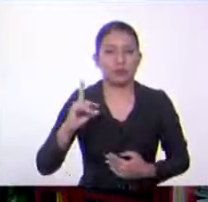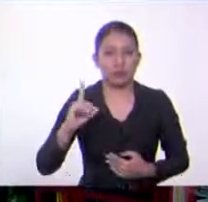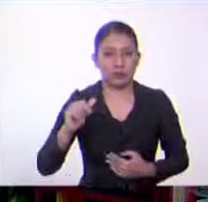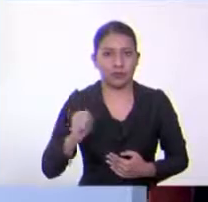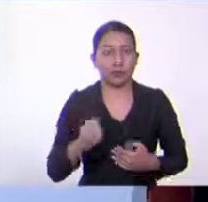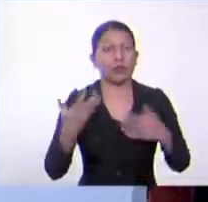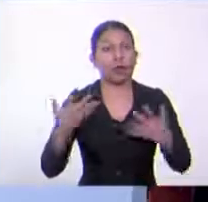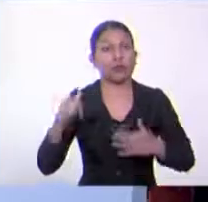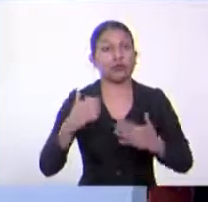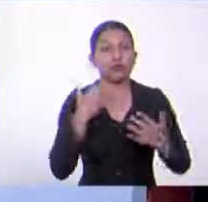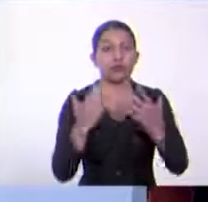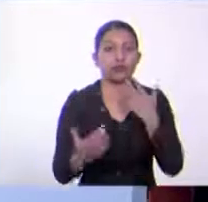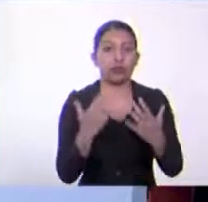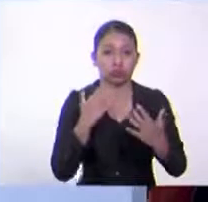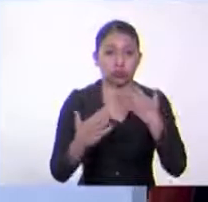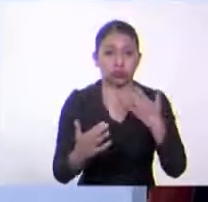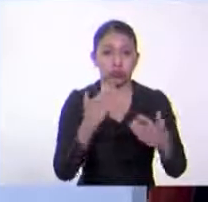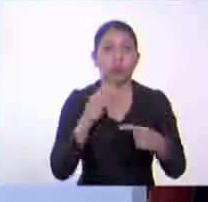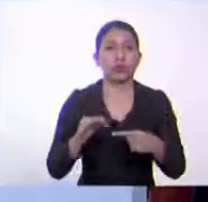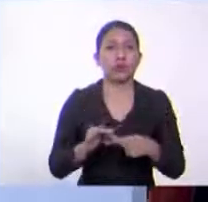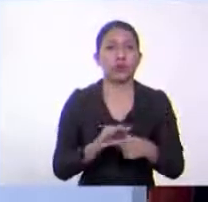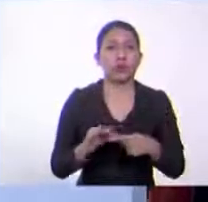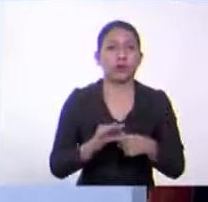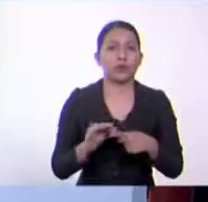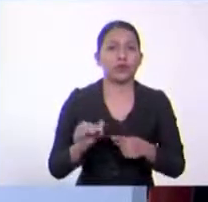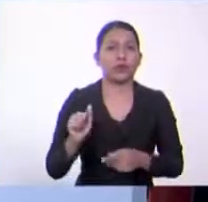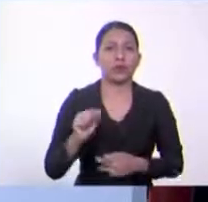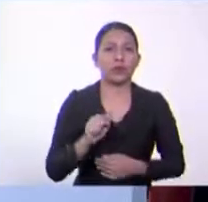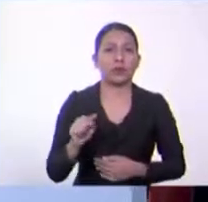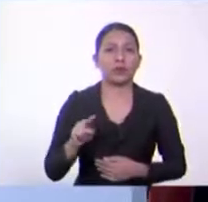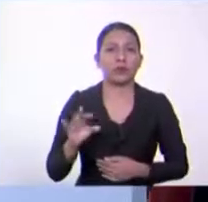voy a explicar las funciones de azufre.